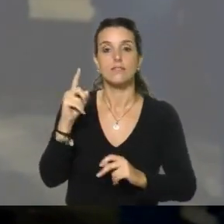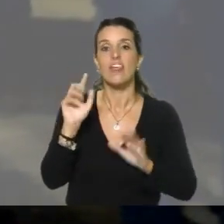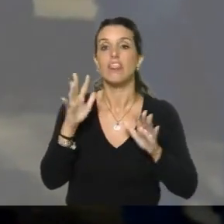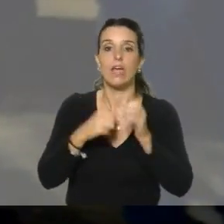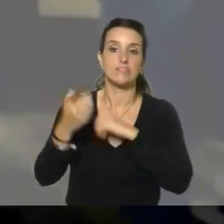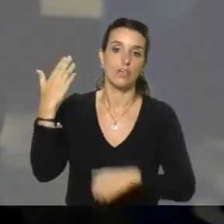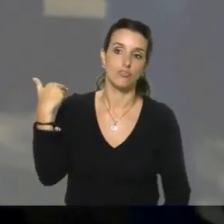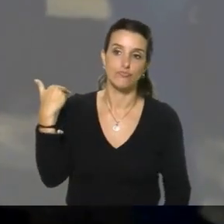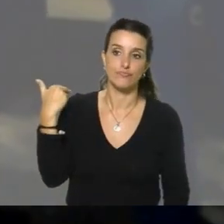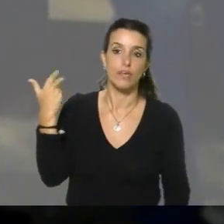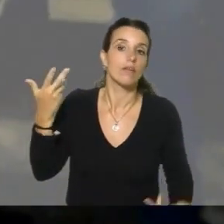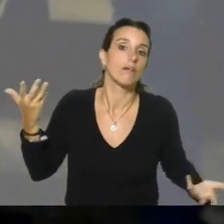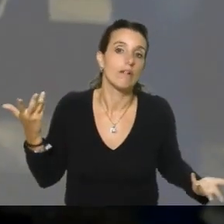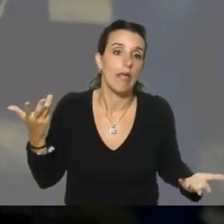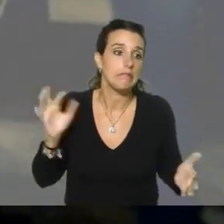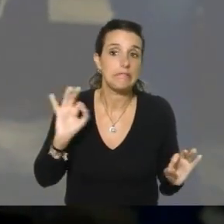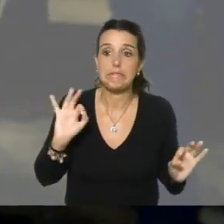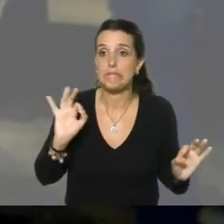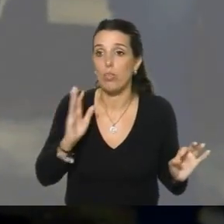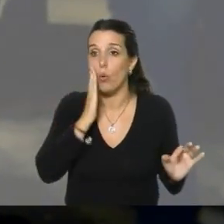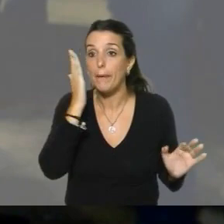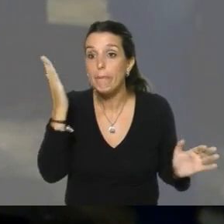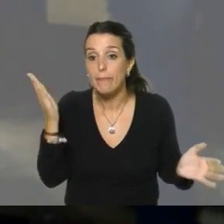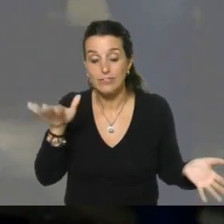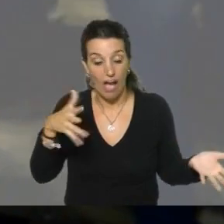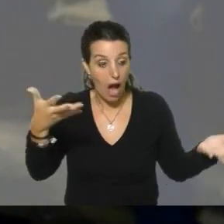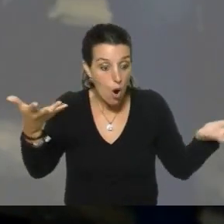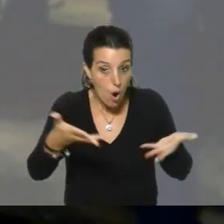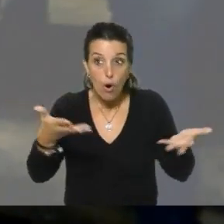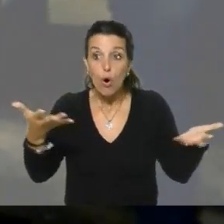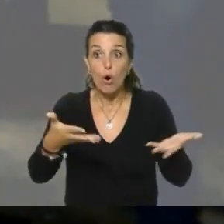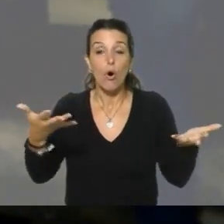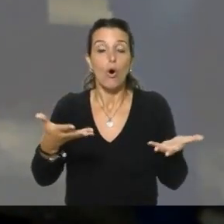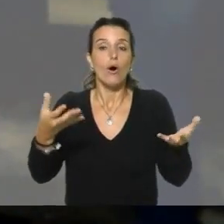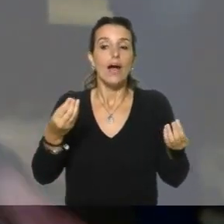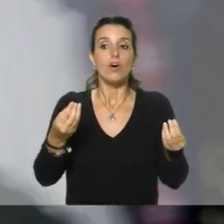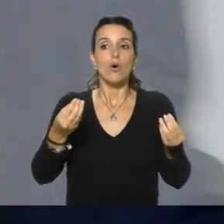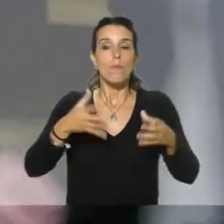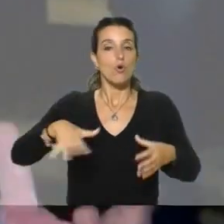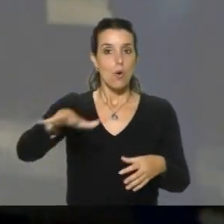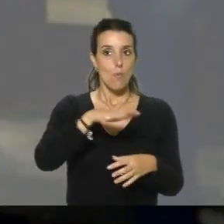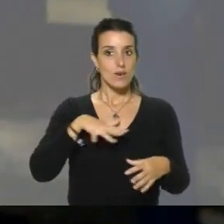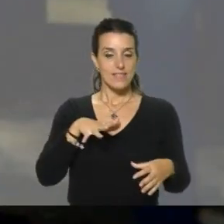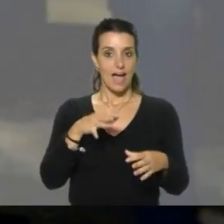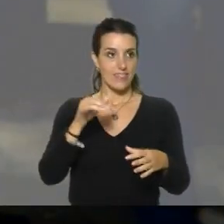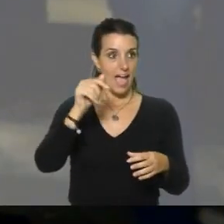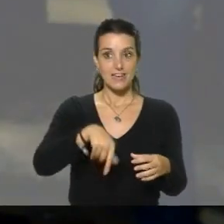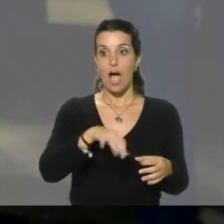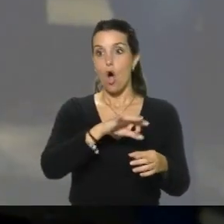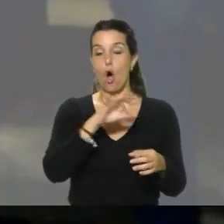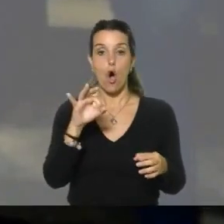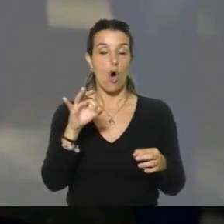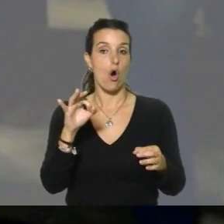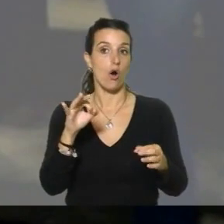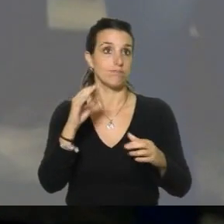años. Y nada, no ha pasado nada. Entonces llegamos a este punto en donde las comunidades, tanto locales como